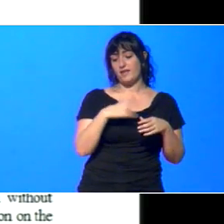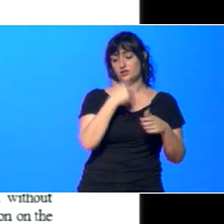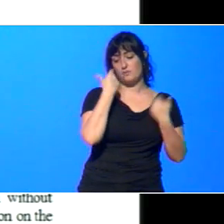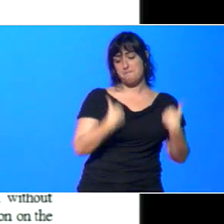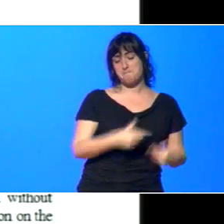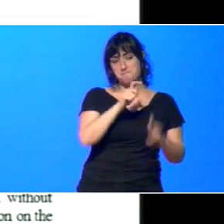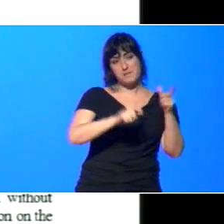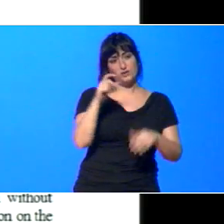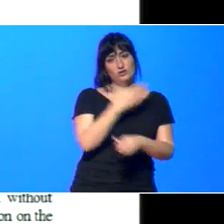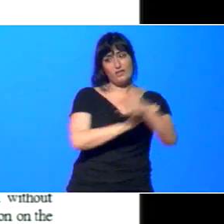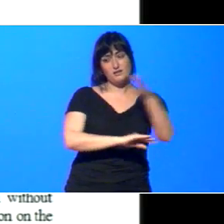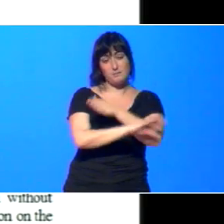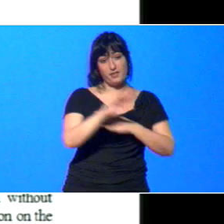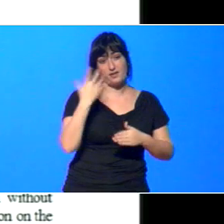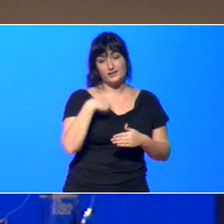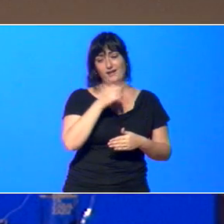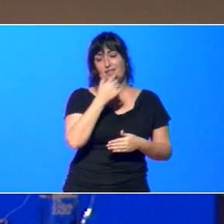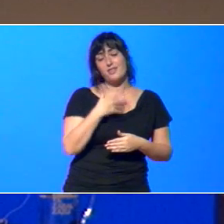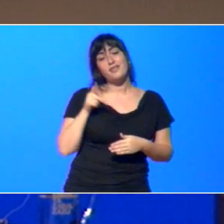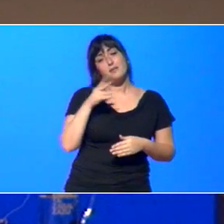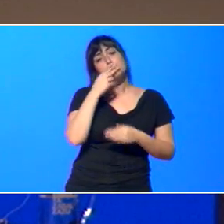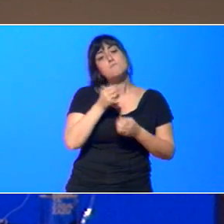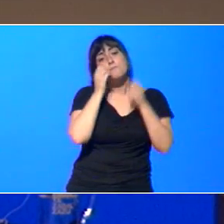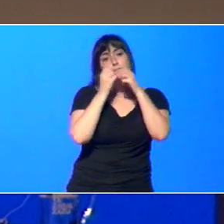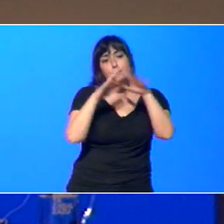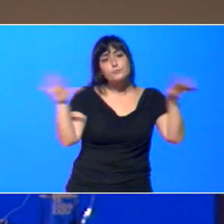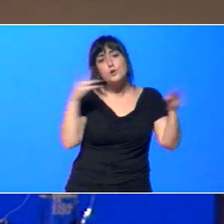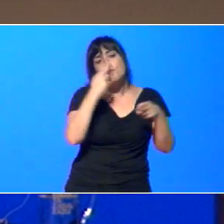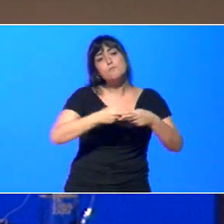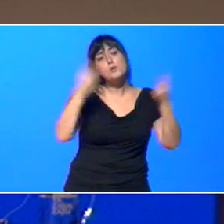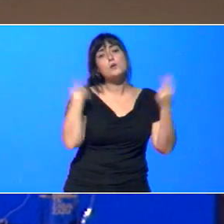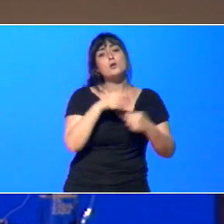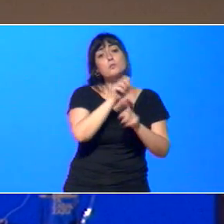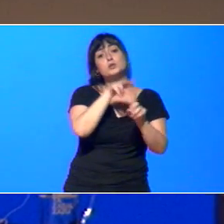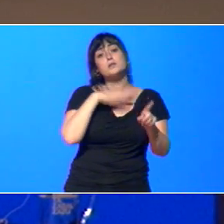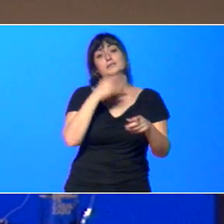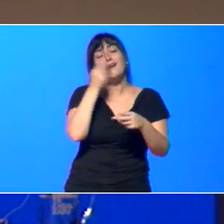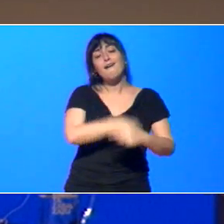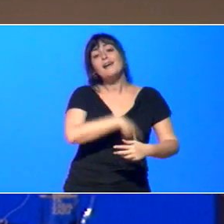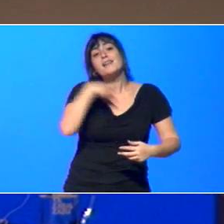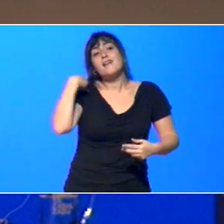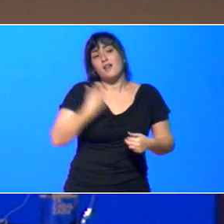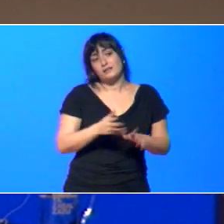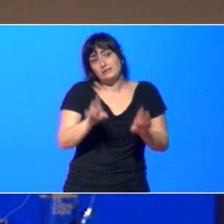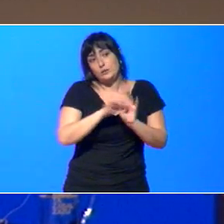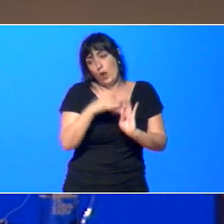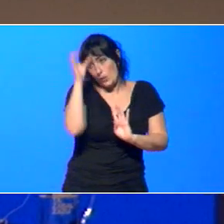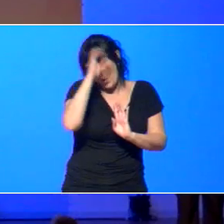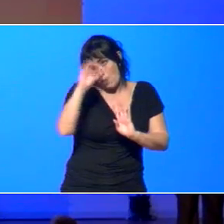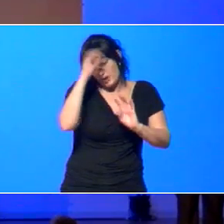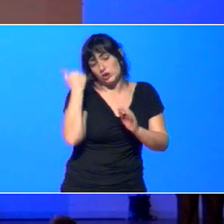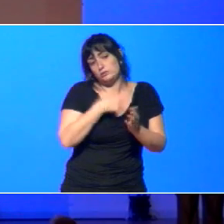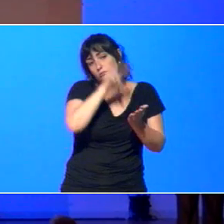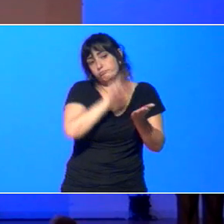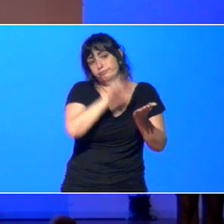Rafael ha hecho público lo que se llama una observación general, que es una de esas interpretaciones validadas por el